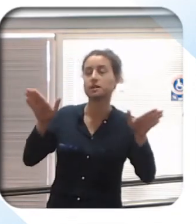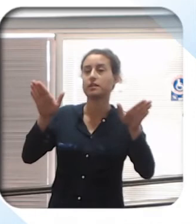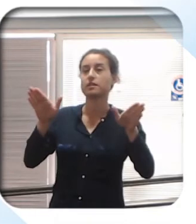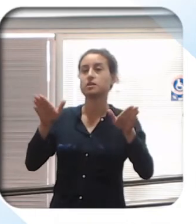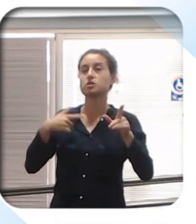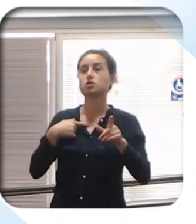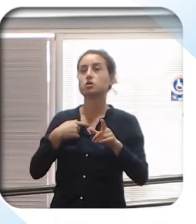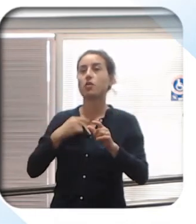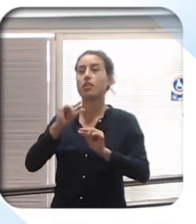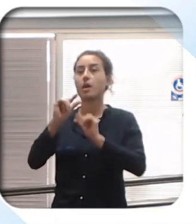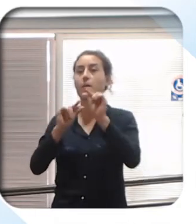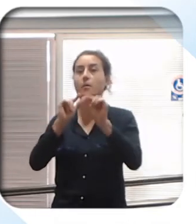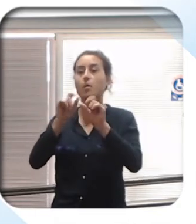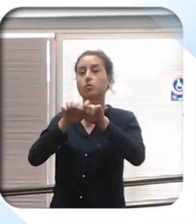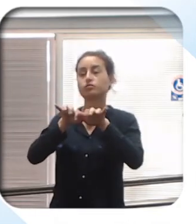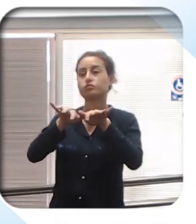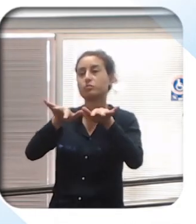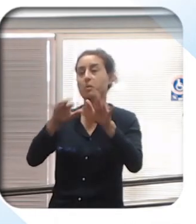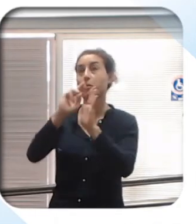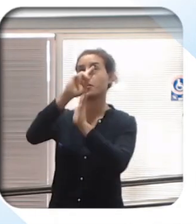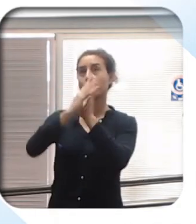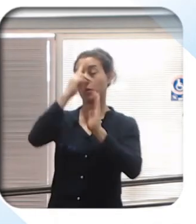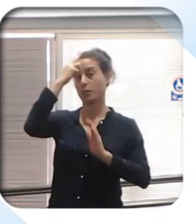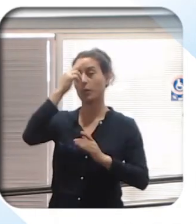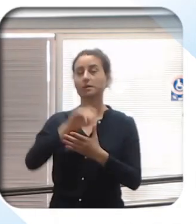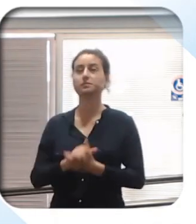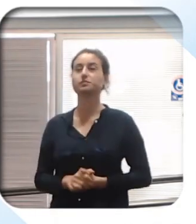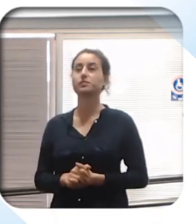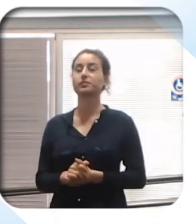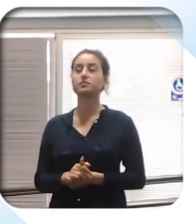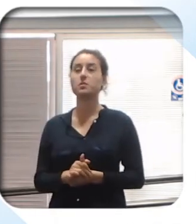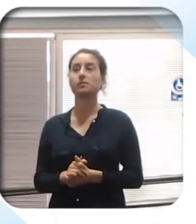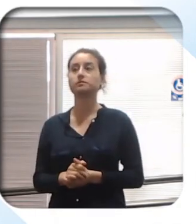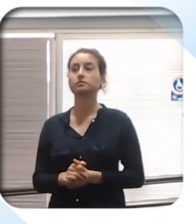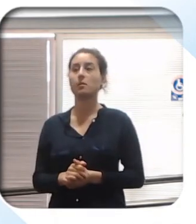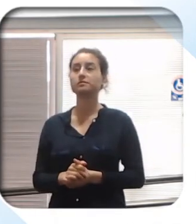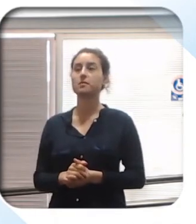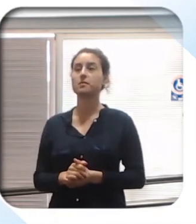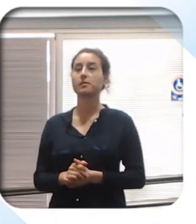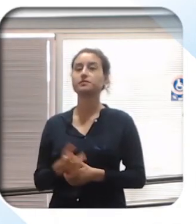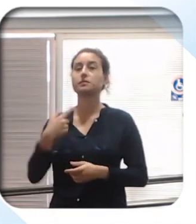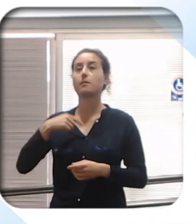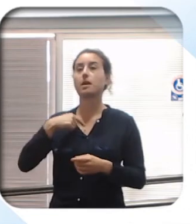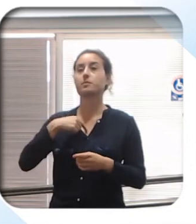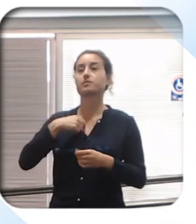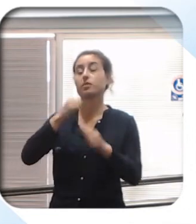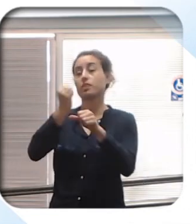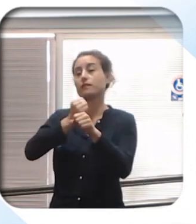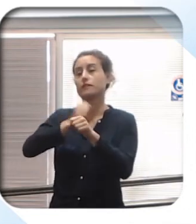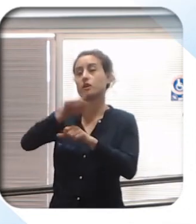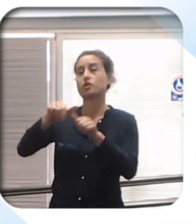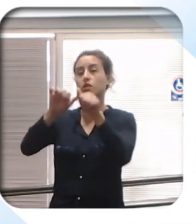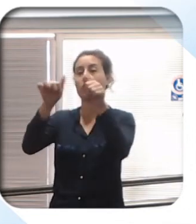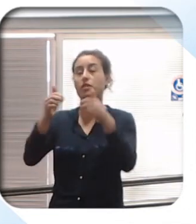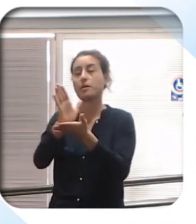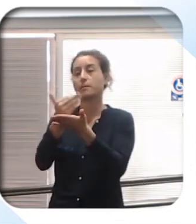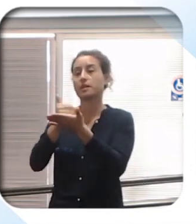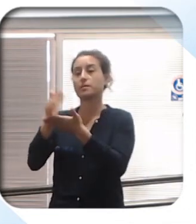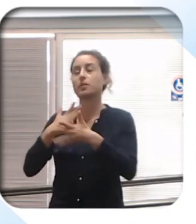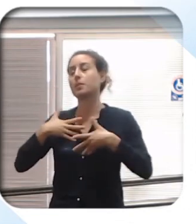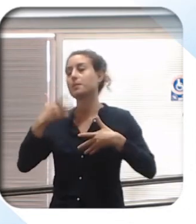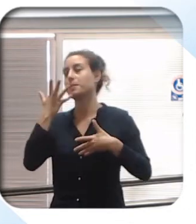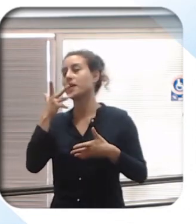medida que me voy desplazando por el Uruguay, con algunas también intervenciones en otros departamentos, y me encanta, la